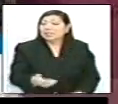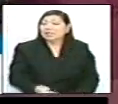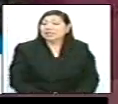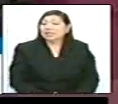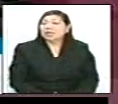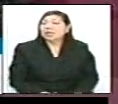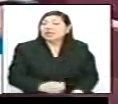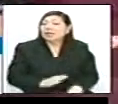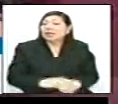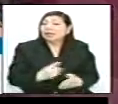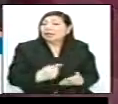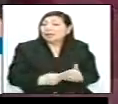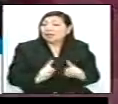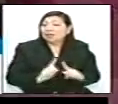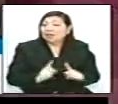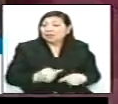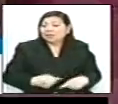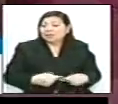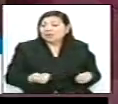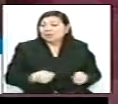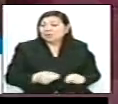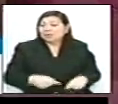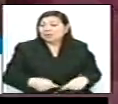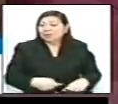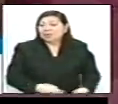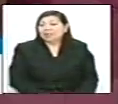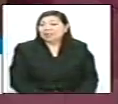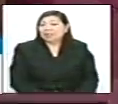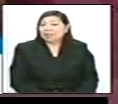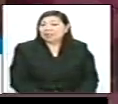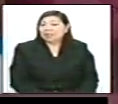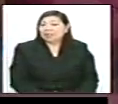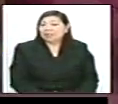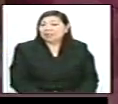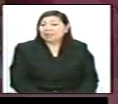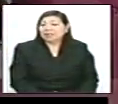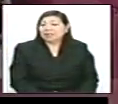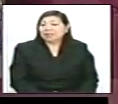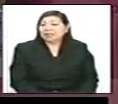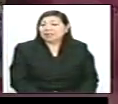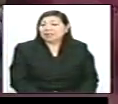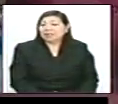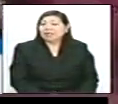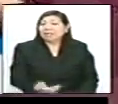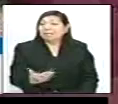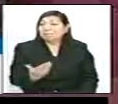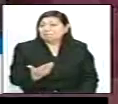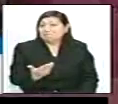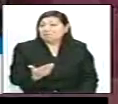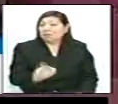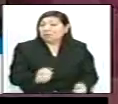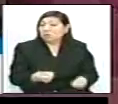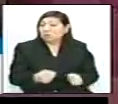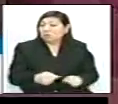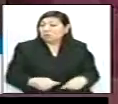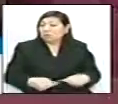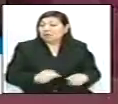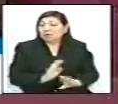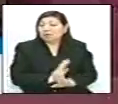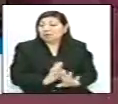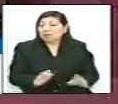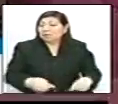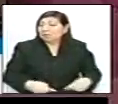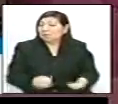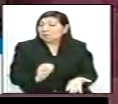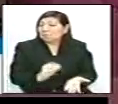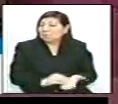con respecto a que ya no se debata, se suspende el debate. Hay dos pedidos. Por eso. Hay dos pedidos. Hay un pedido con respecto a que se suspende el debate, que ya no se